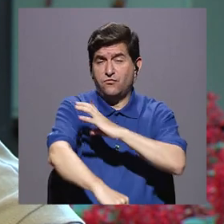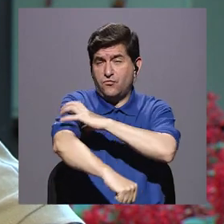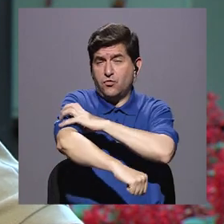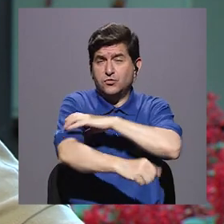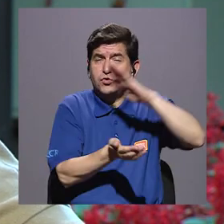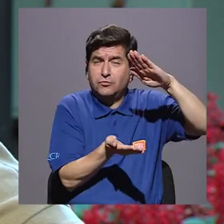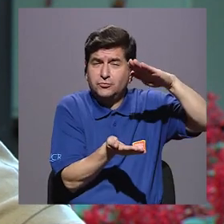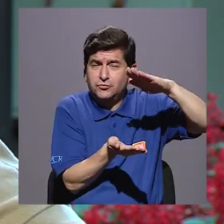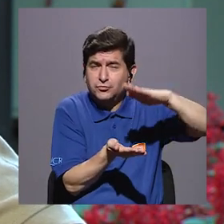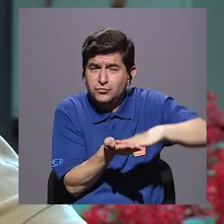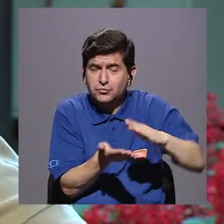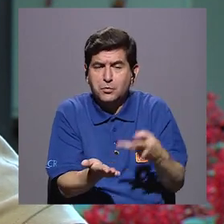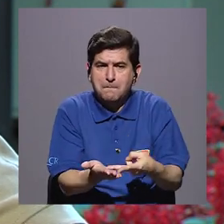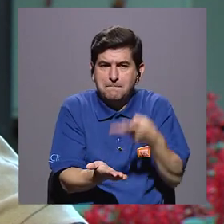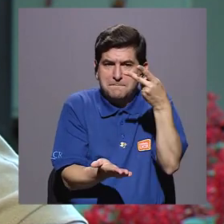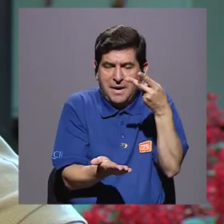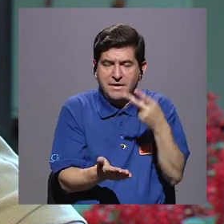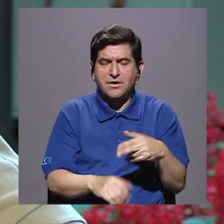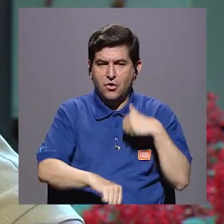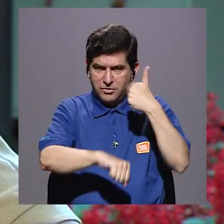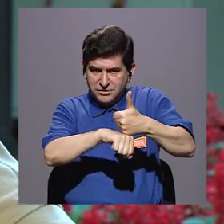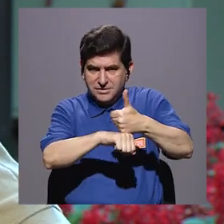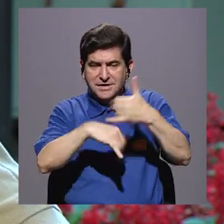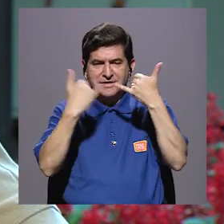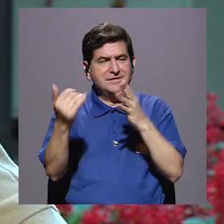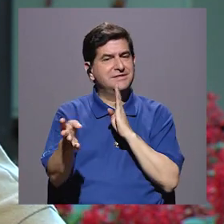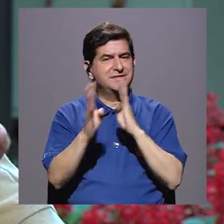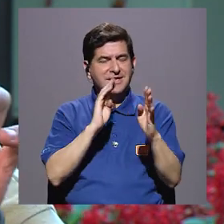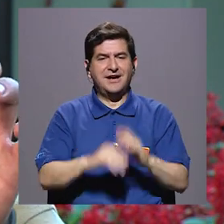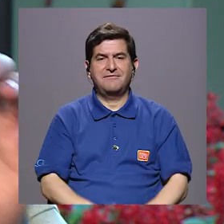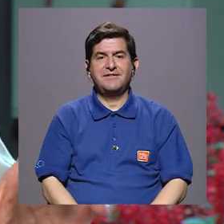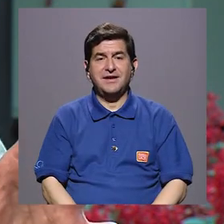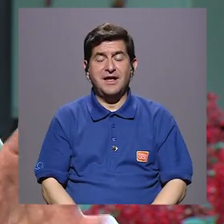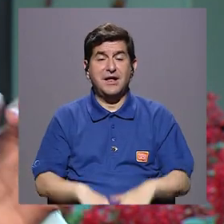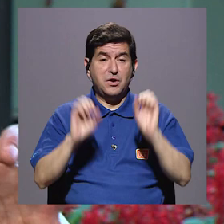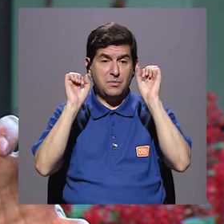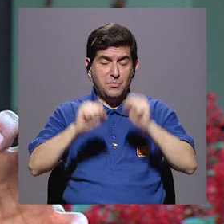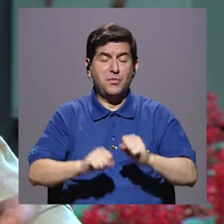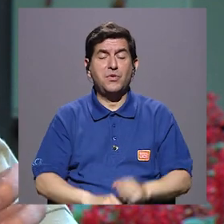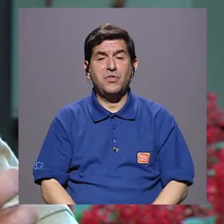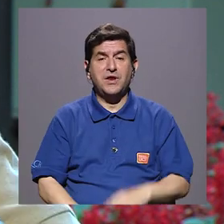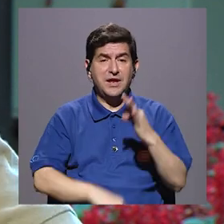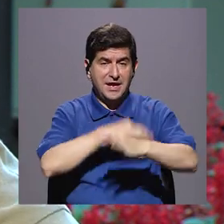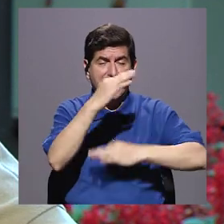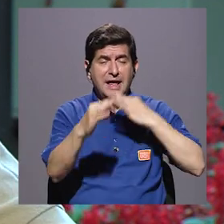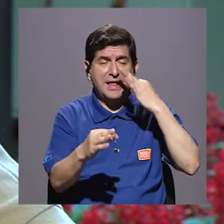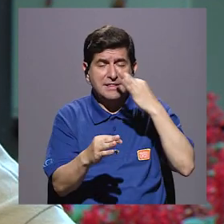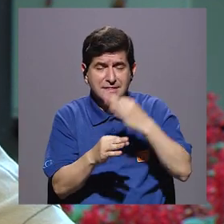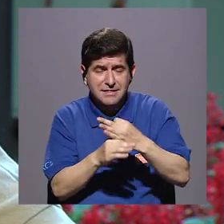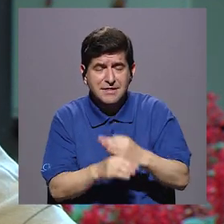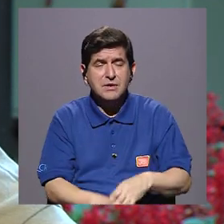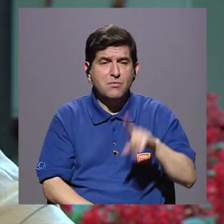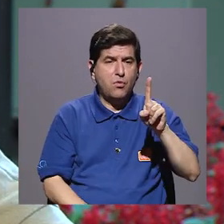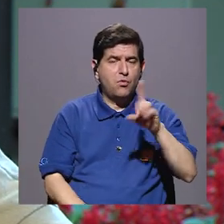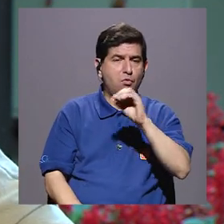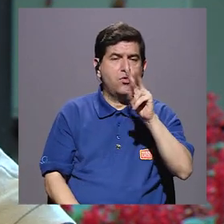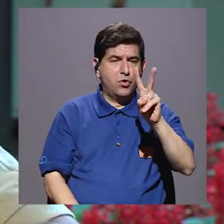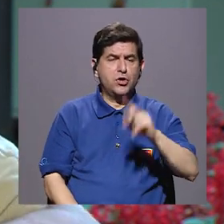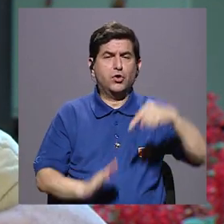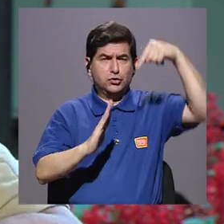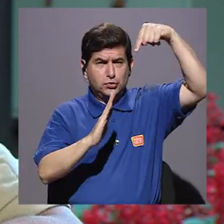muscular también está disminuida por algún valor de referencia, ya estaríamos hablando de sarcopenia severa clase 1 o sarcopenia severa clase